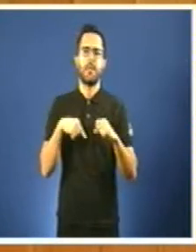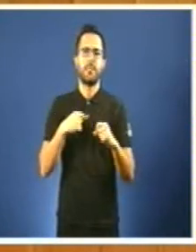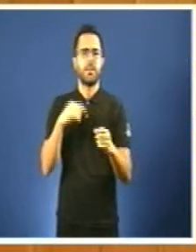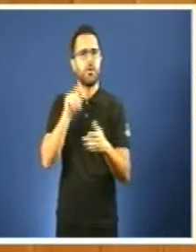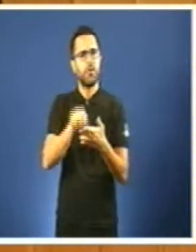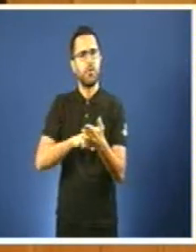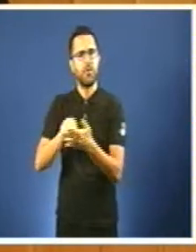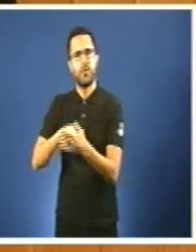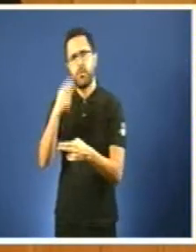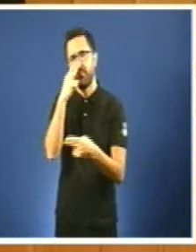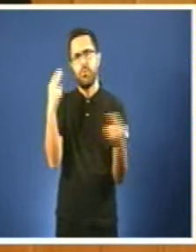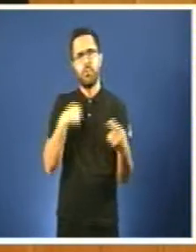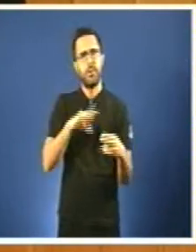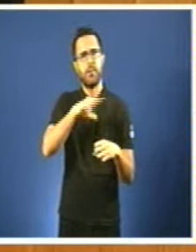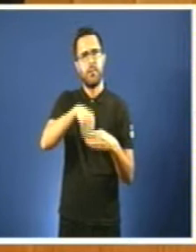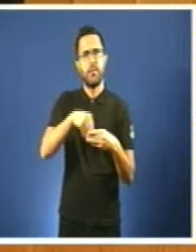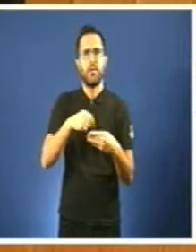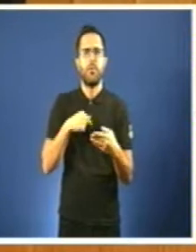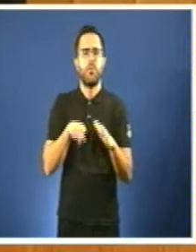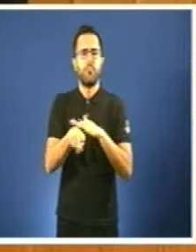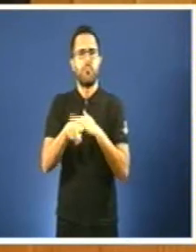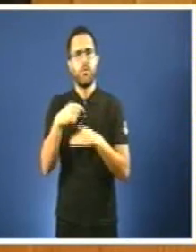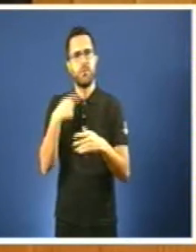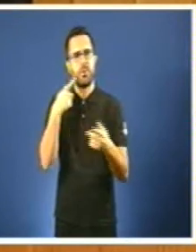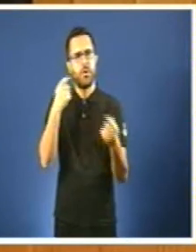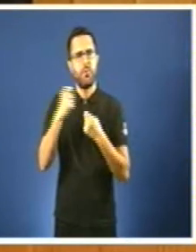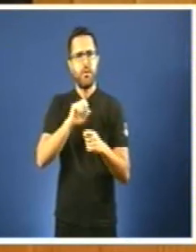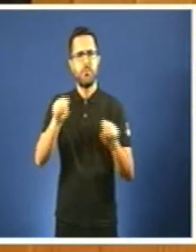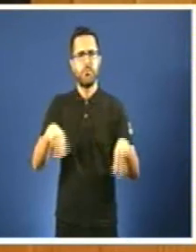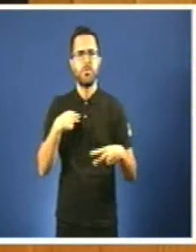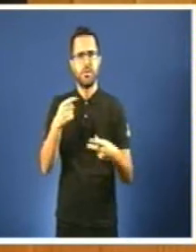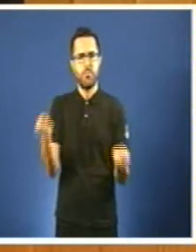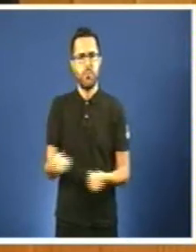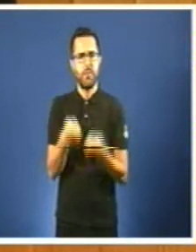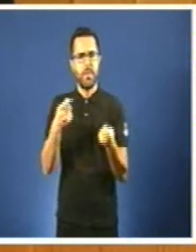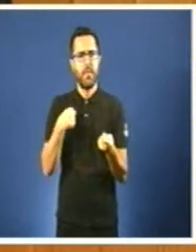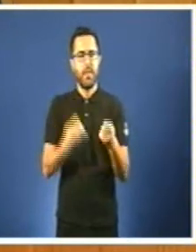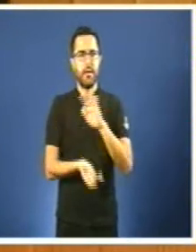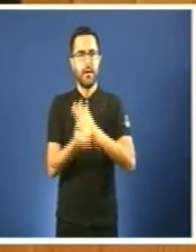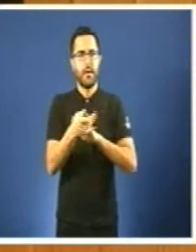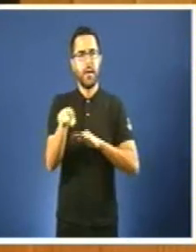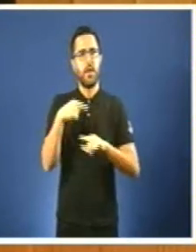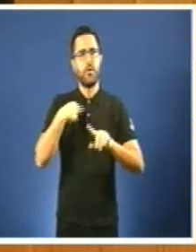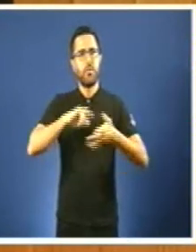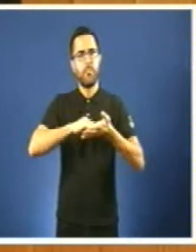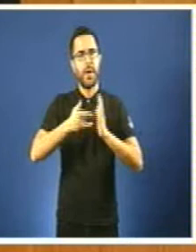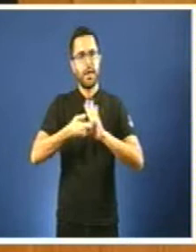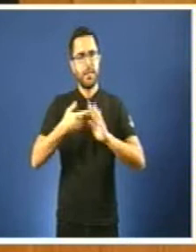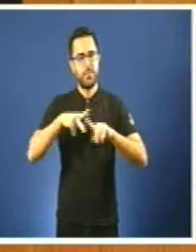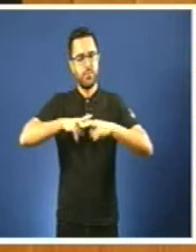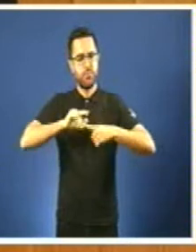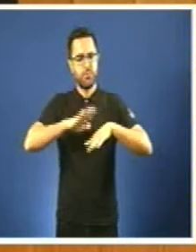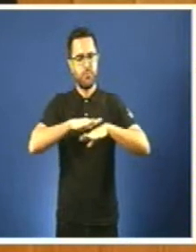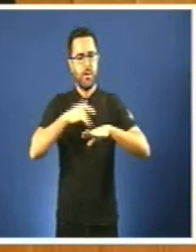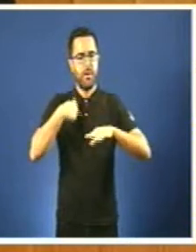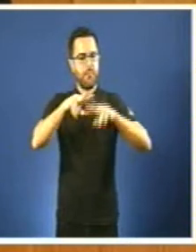implícitos procesos negociados sen publicidade, establecendo, iso sí, mecanismos para valorar elementos como